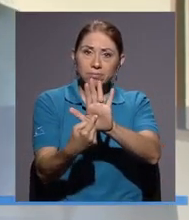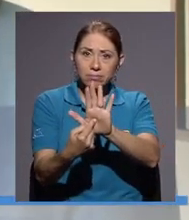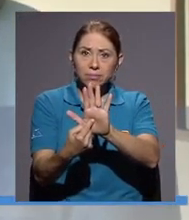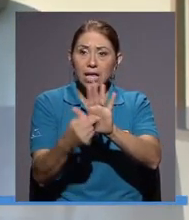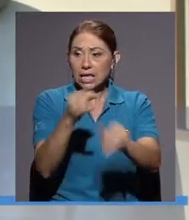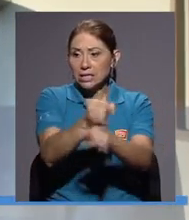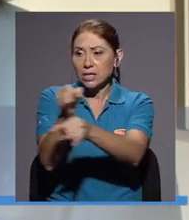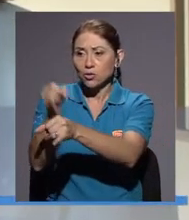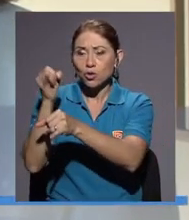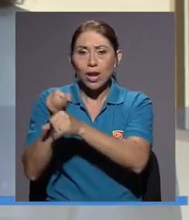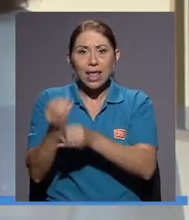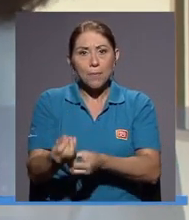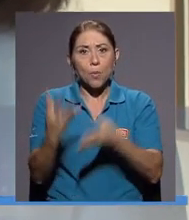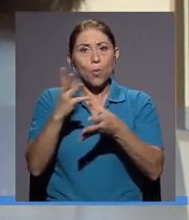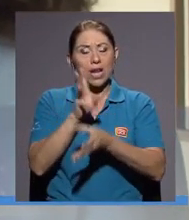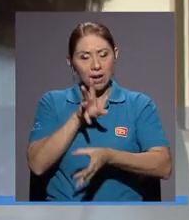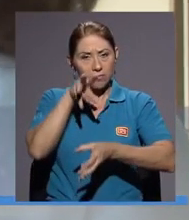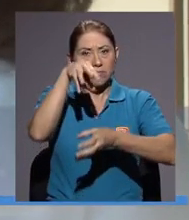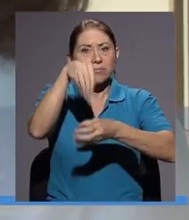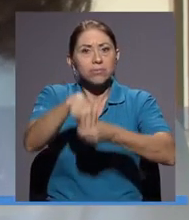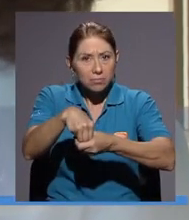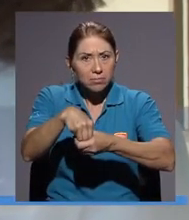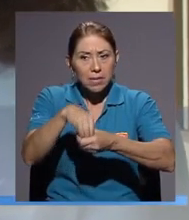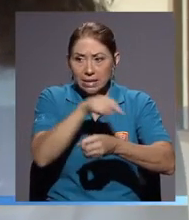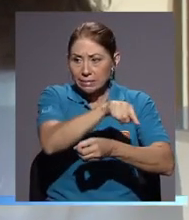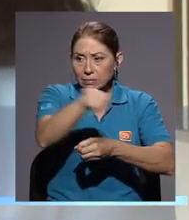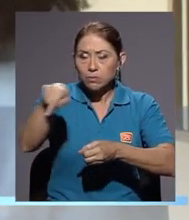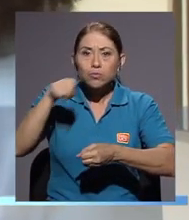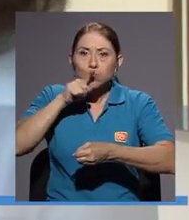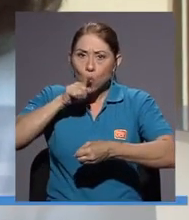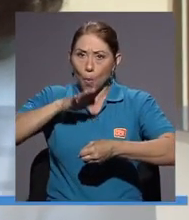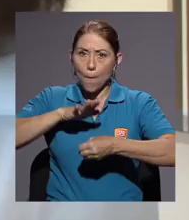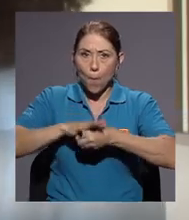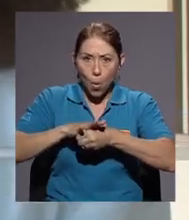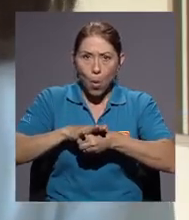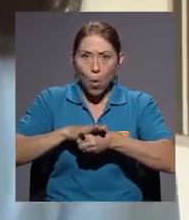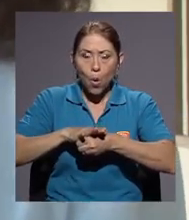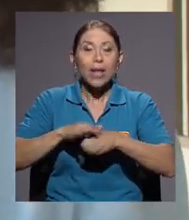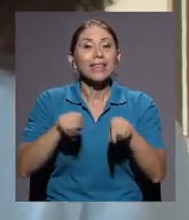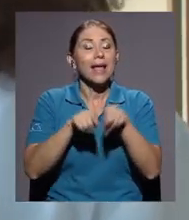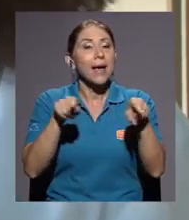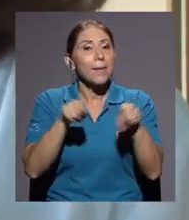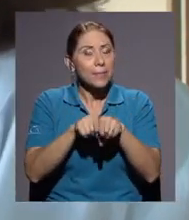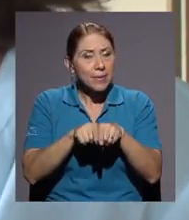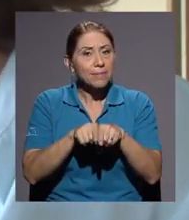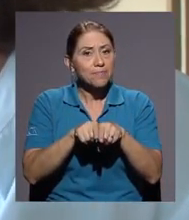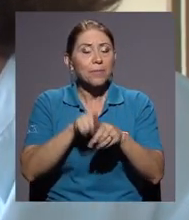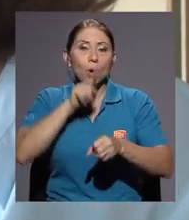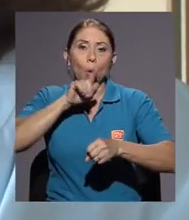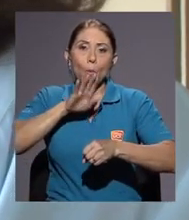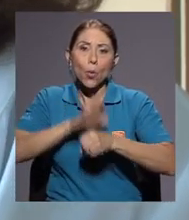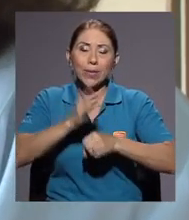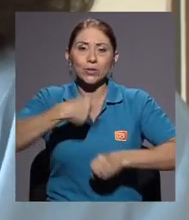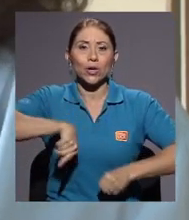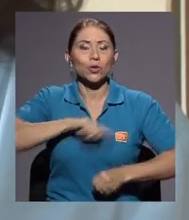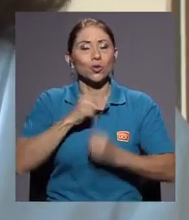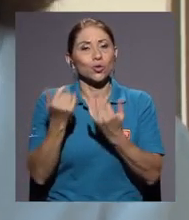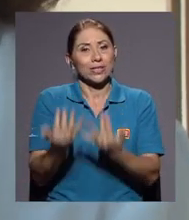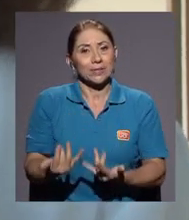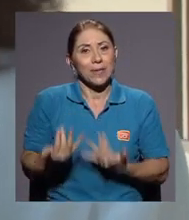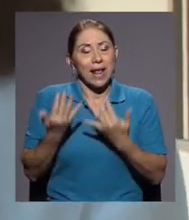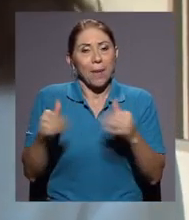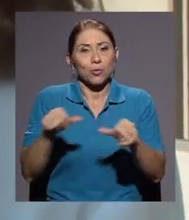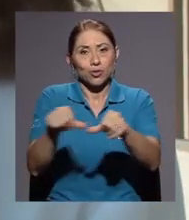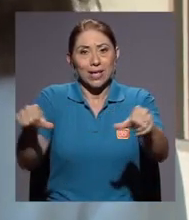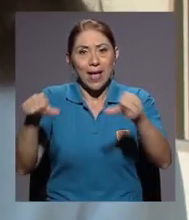pública y el compromiso de la institucionalidad pública y el compromiso que esperamos del sector